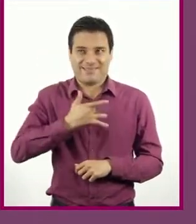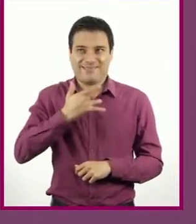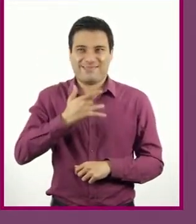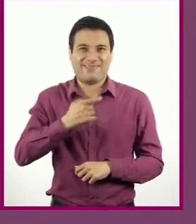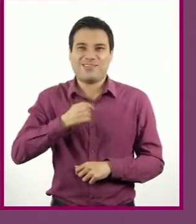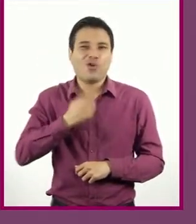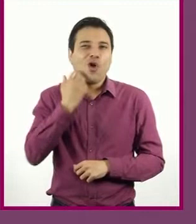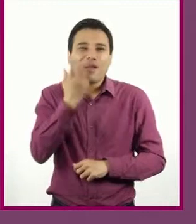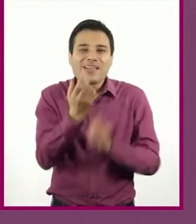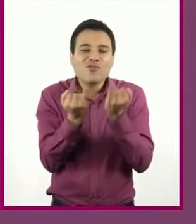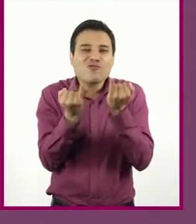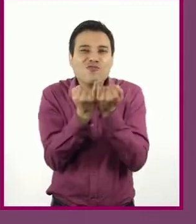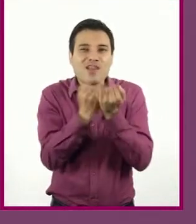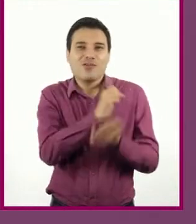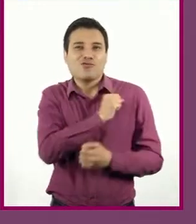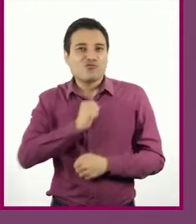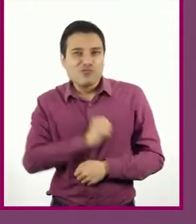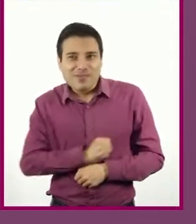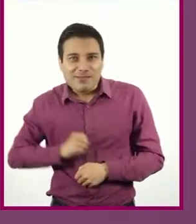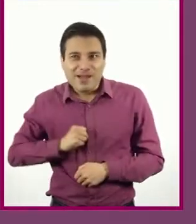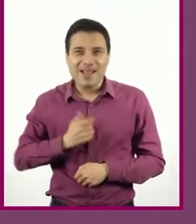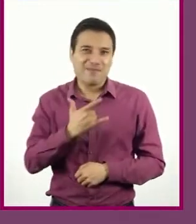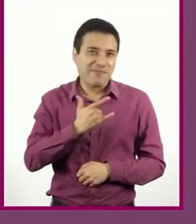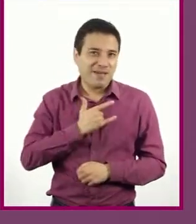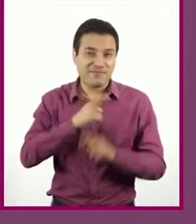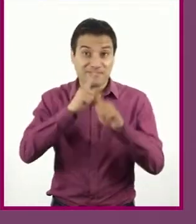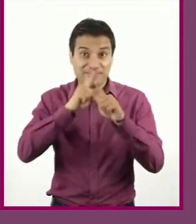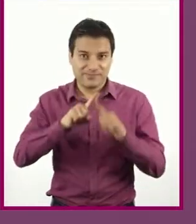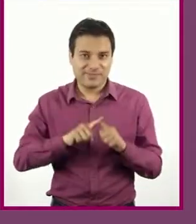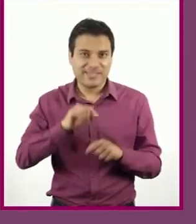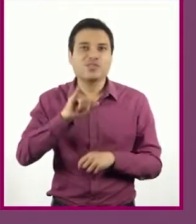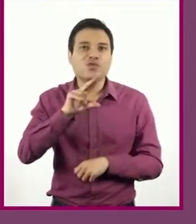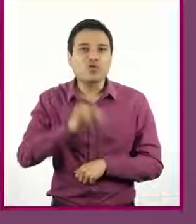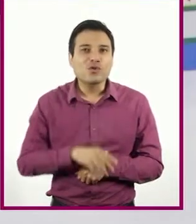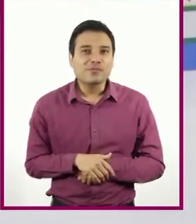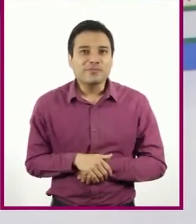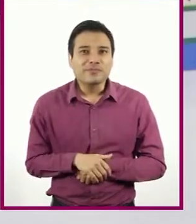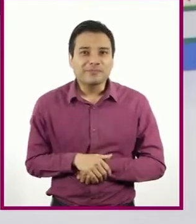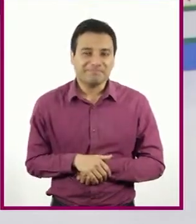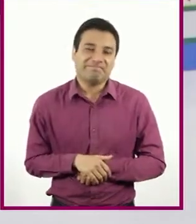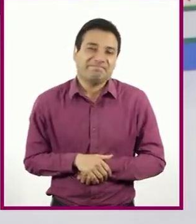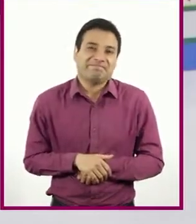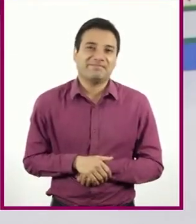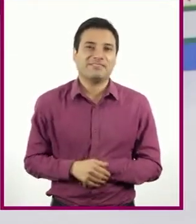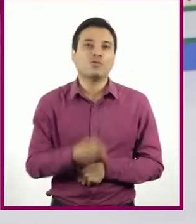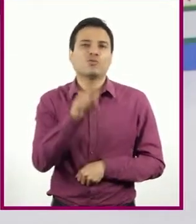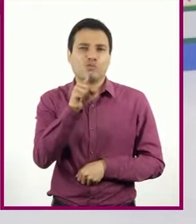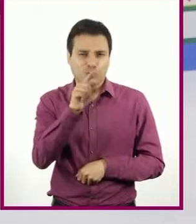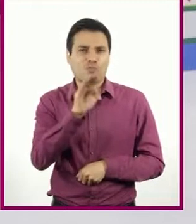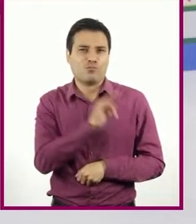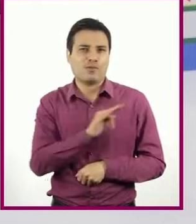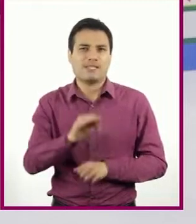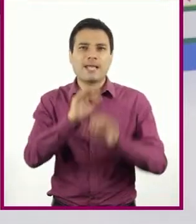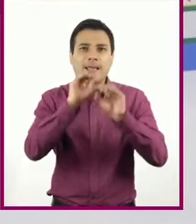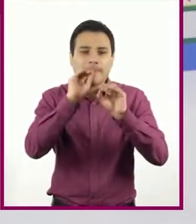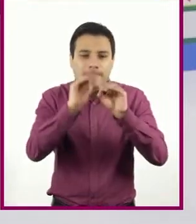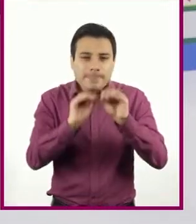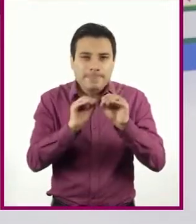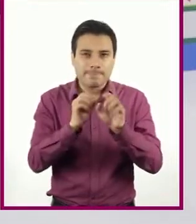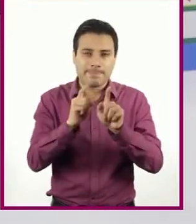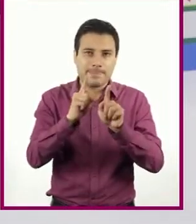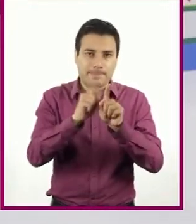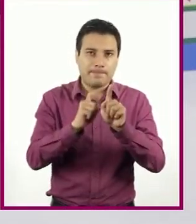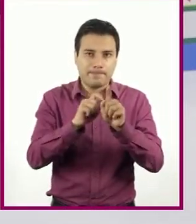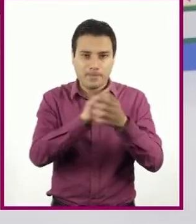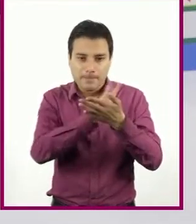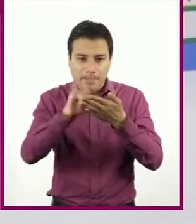un superpoder puede ser precisamente el realizar una historieta. Las historietas tienen características similares que